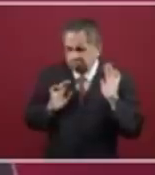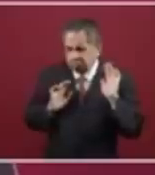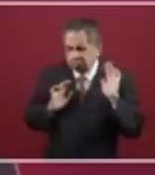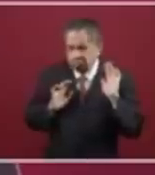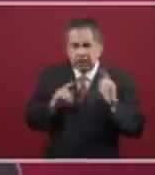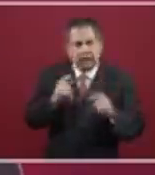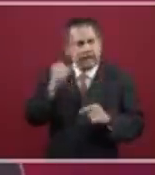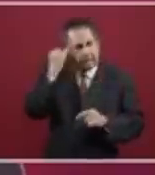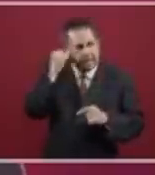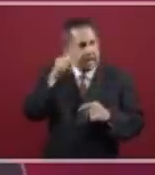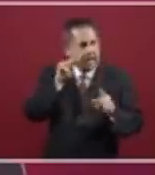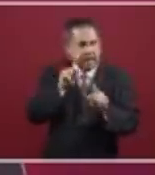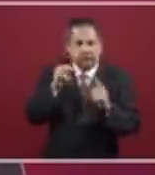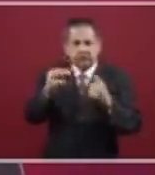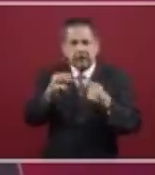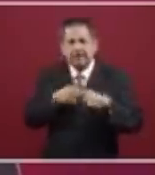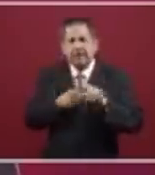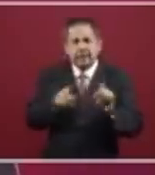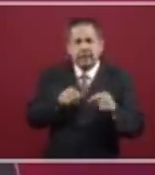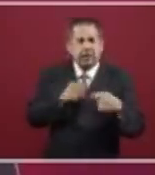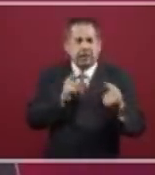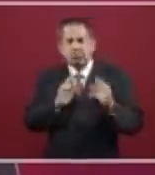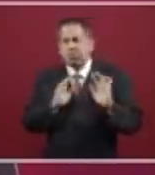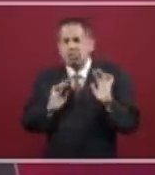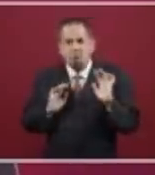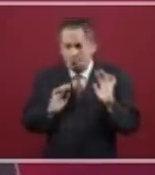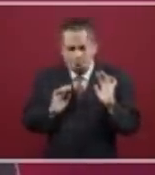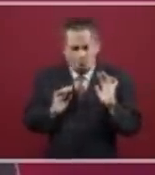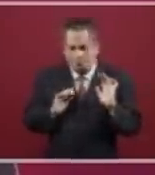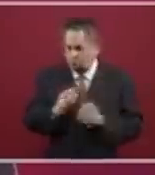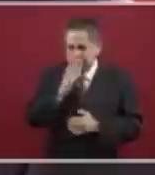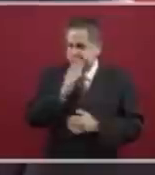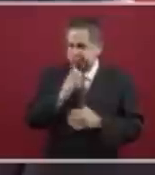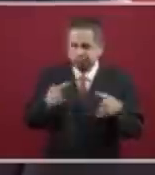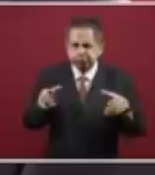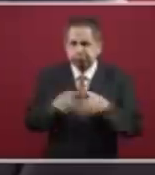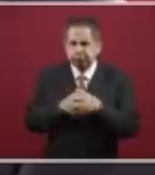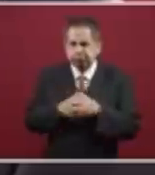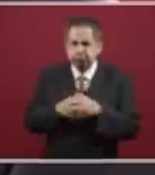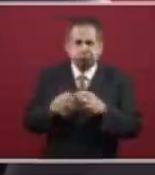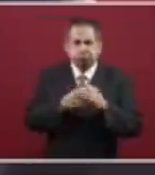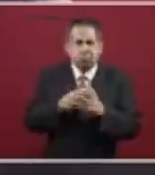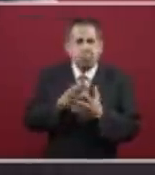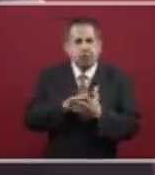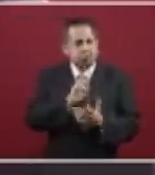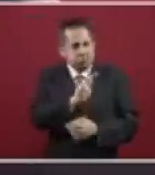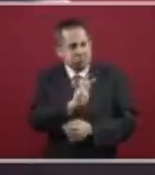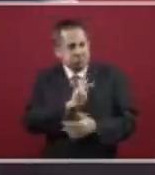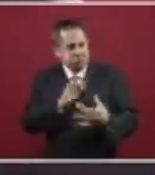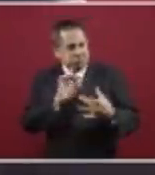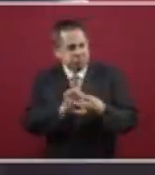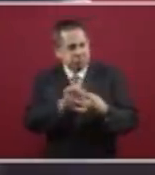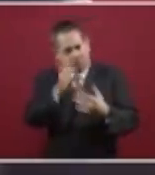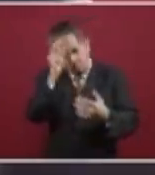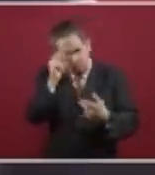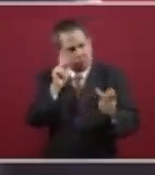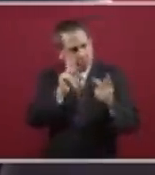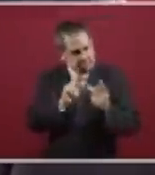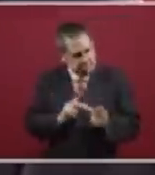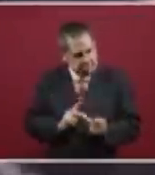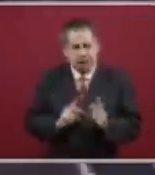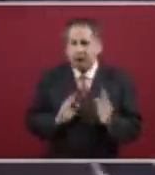algunos puntos de vista distintos, pero son más las coincidencias